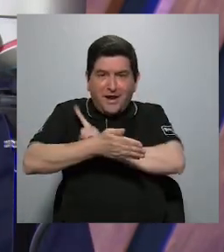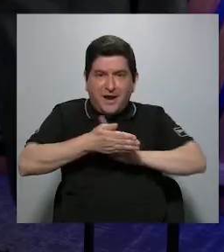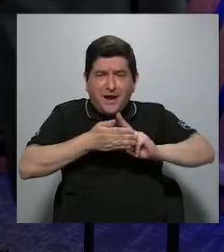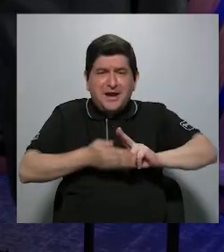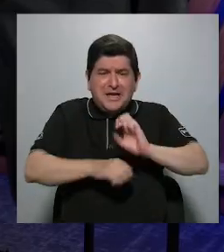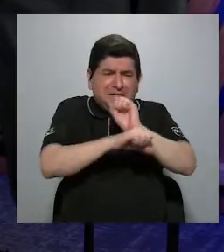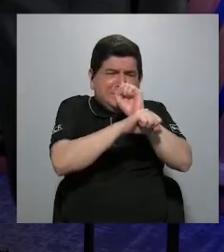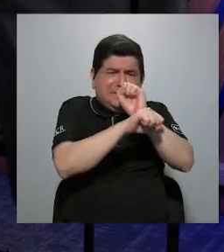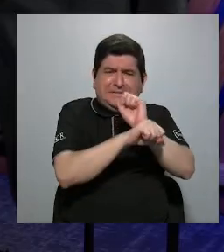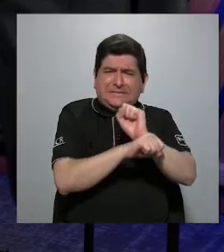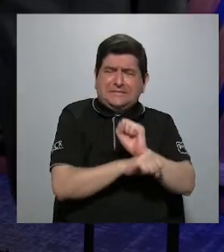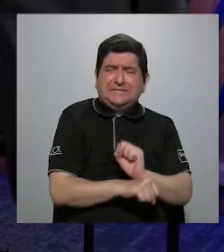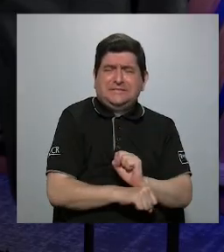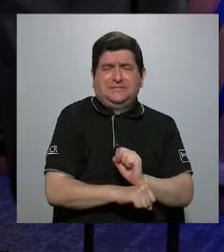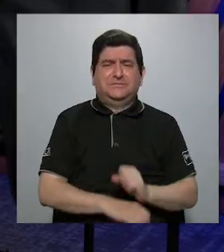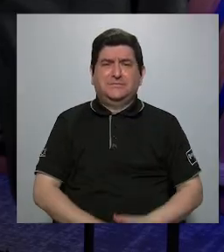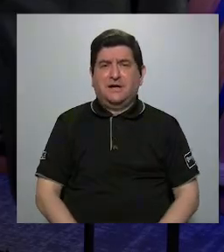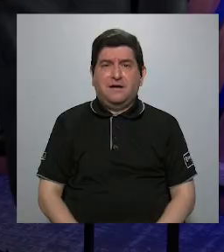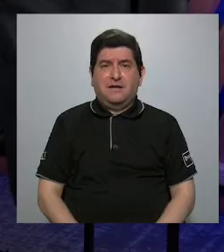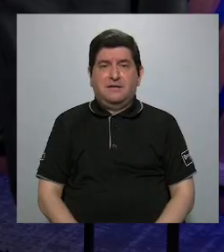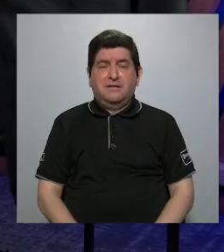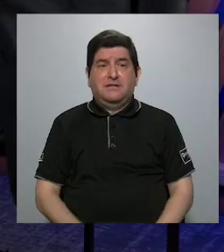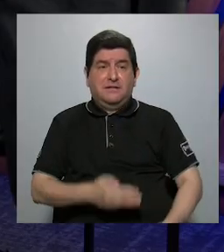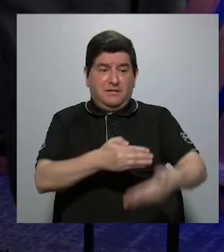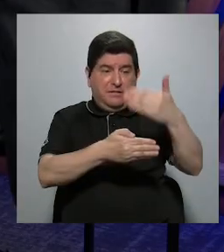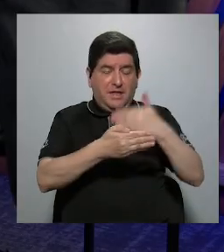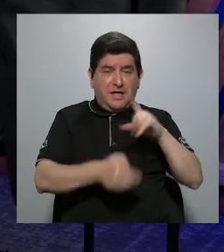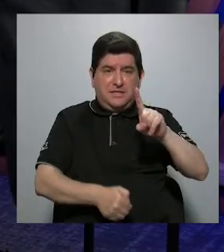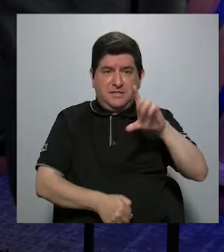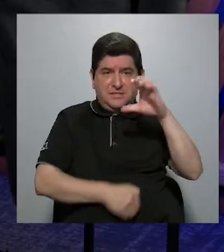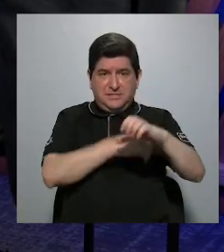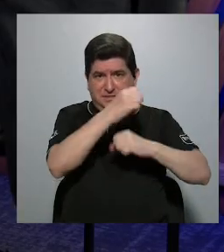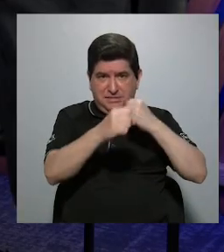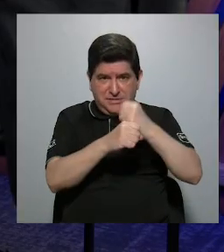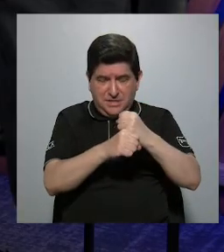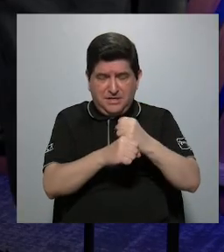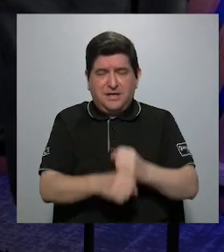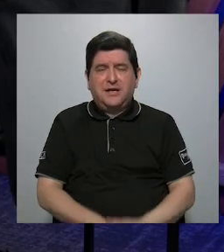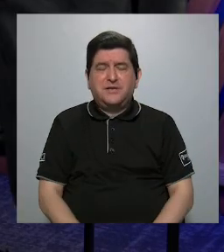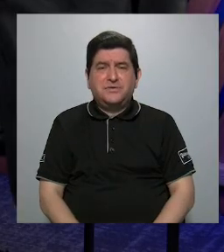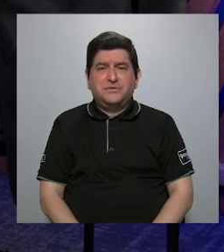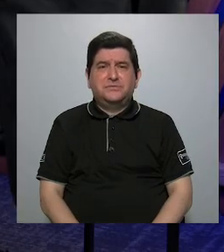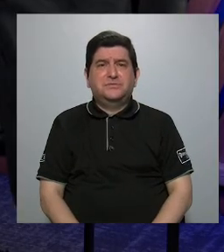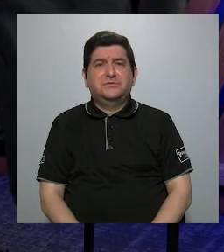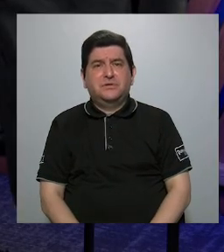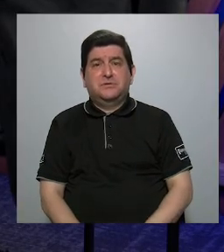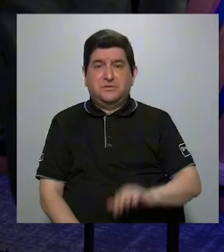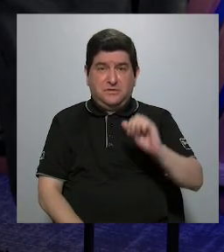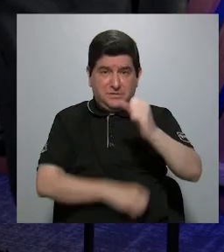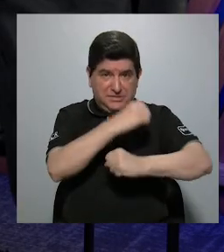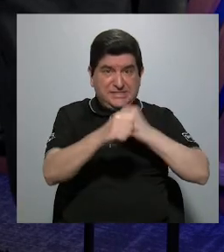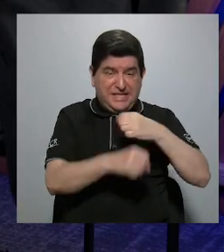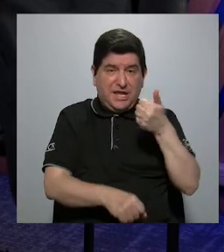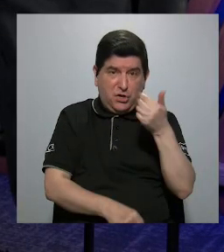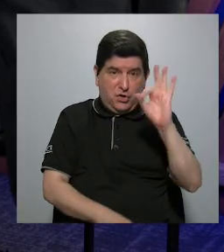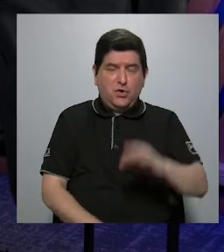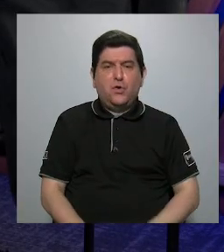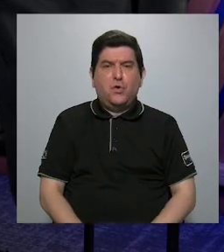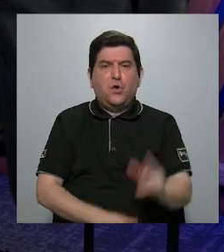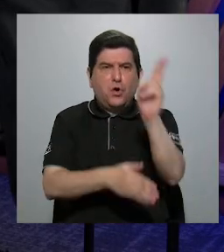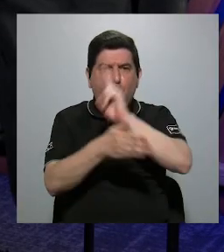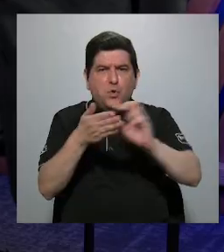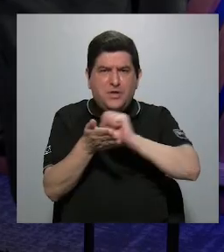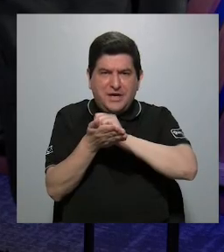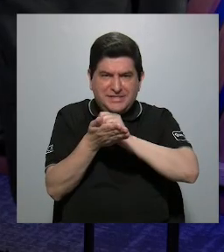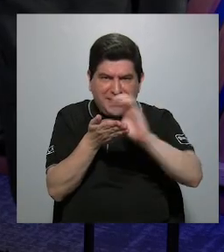contrariamente a las universidades tradicionales que vienen de antes del siglo XIX y que la